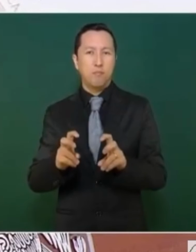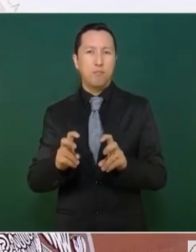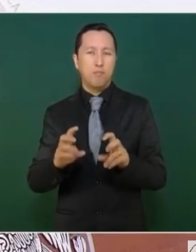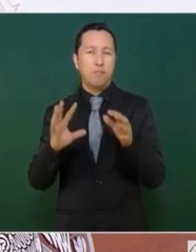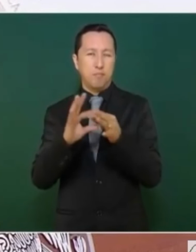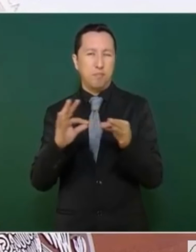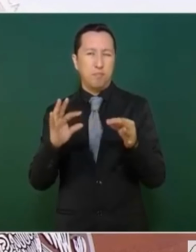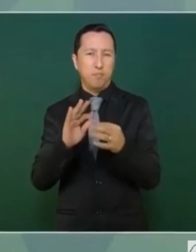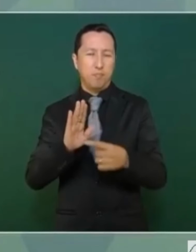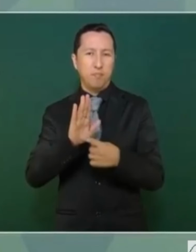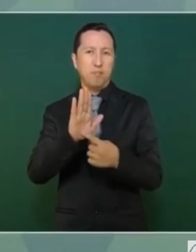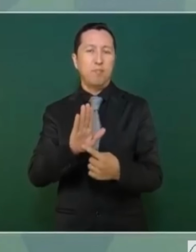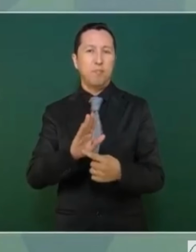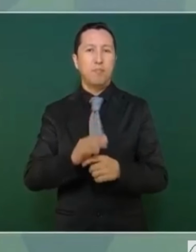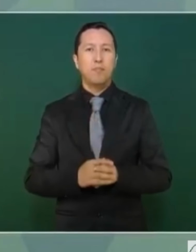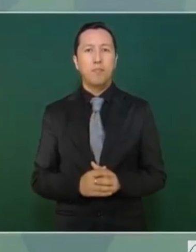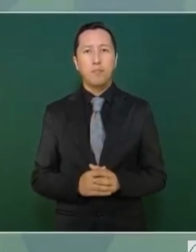quería